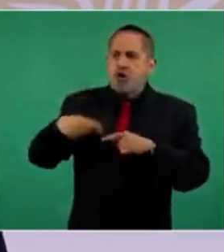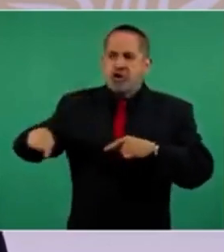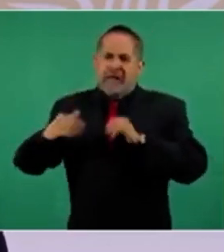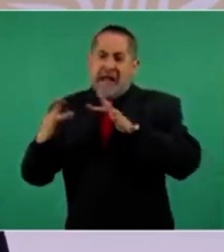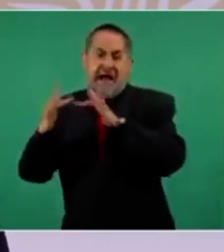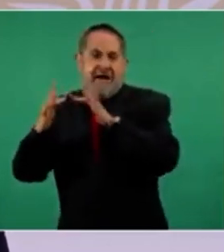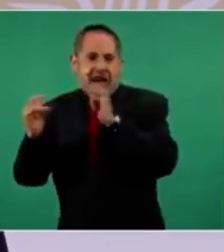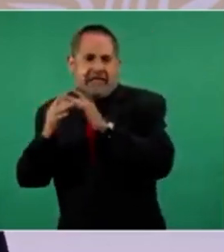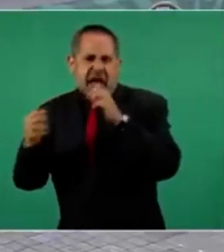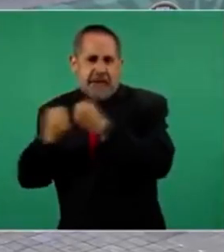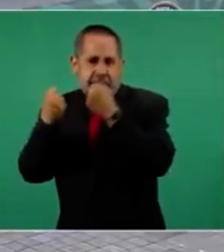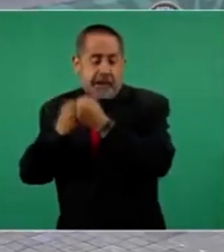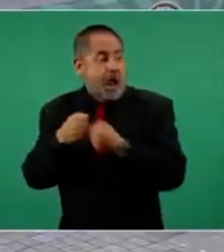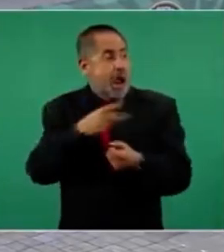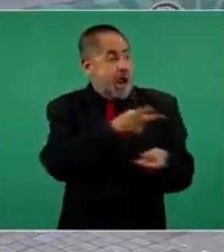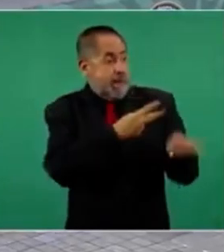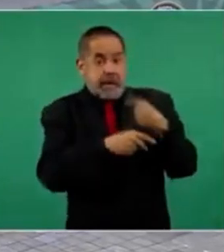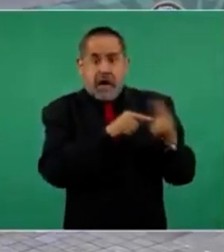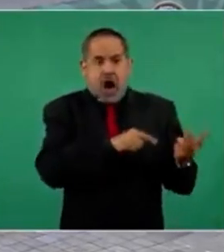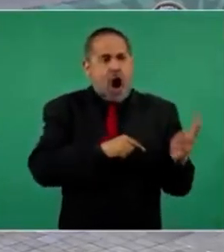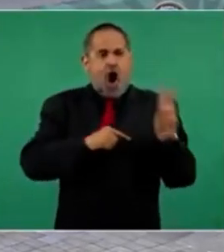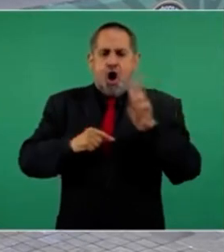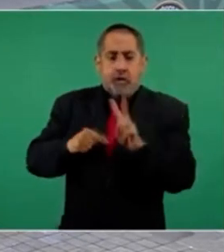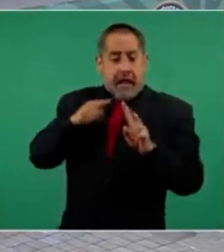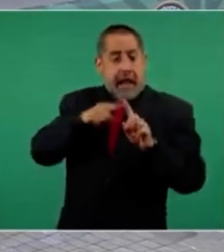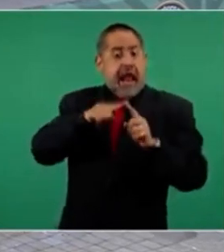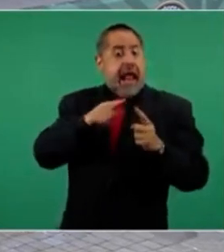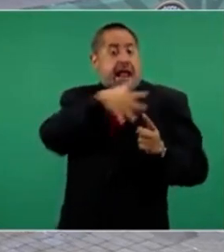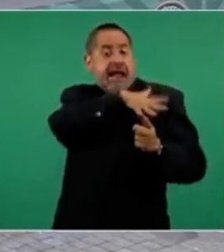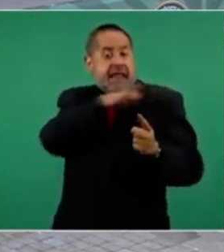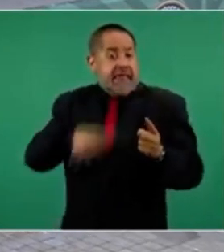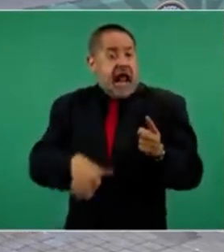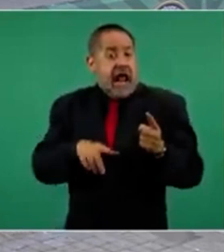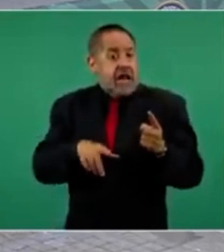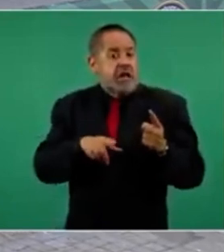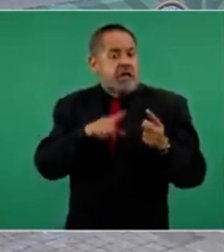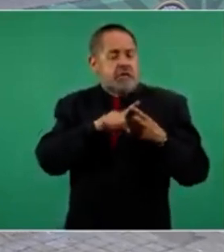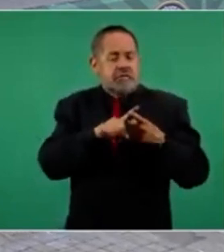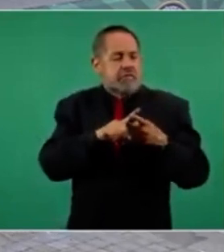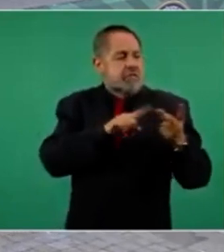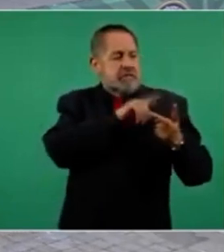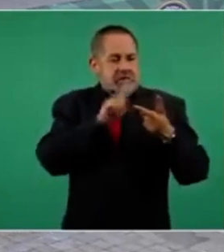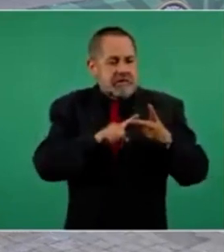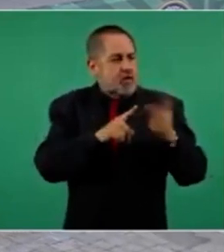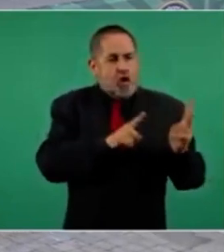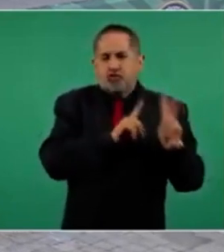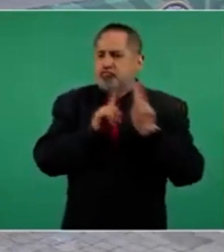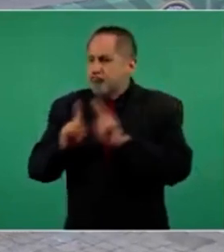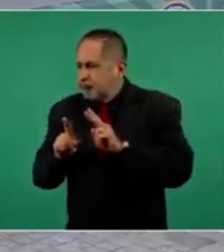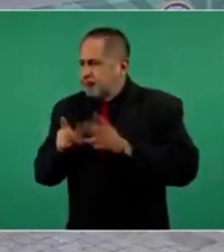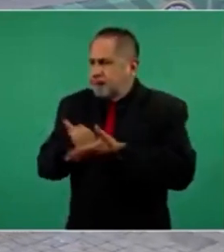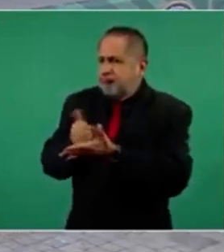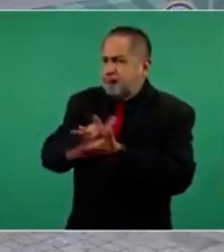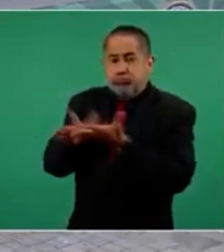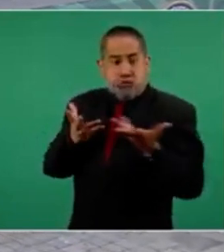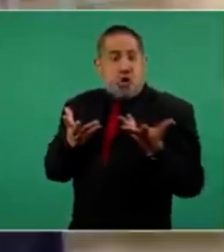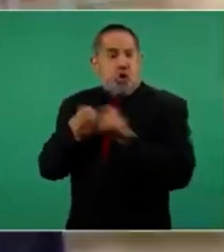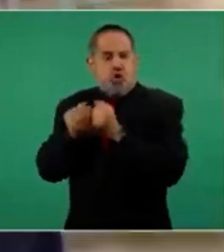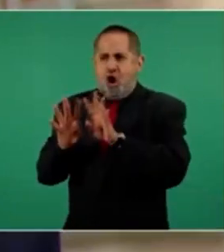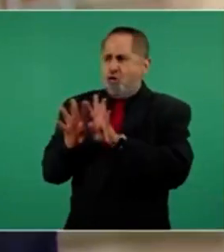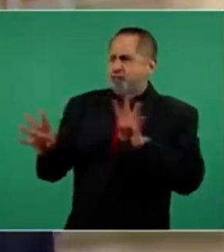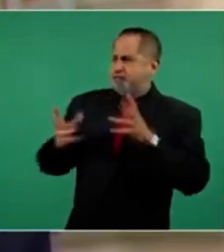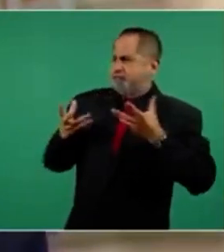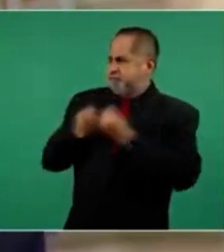francés, llegaron a ostentar los grados de general de brigada del Ejército Libertador cubano y conformaron parte del cuadro de